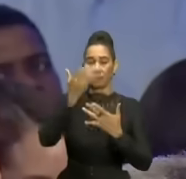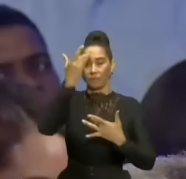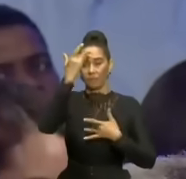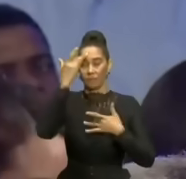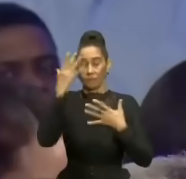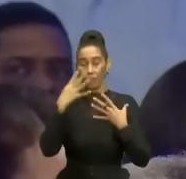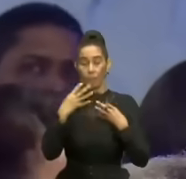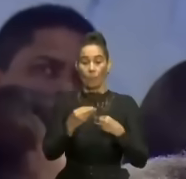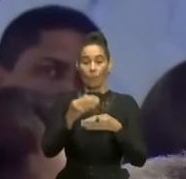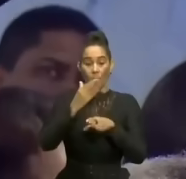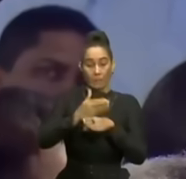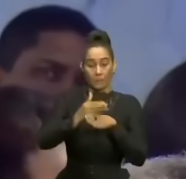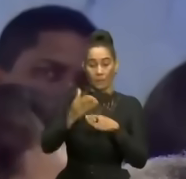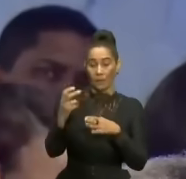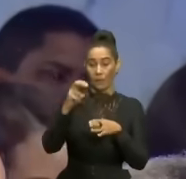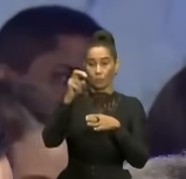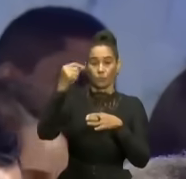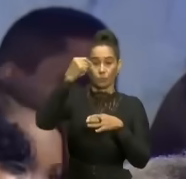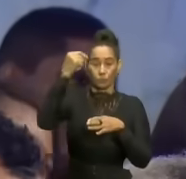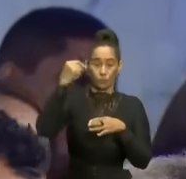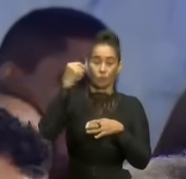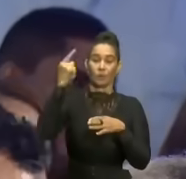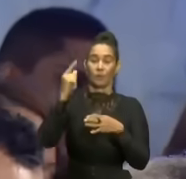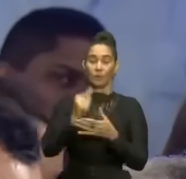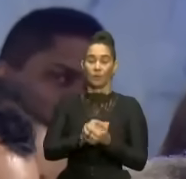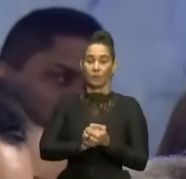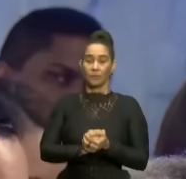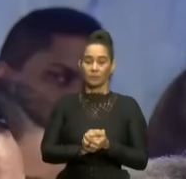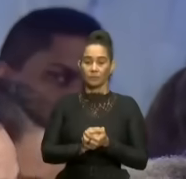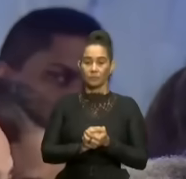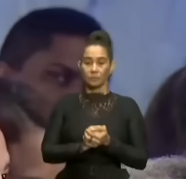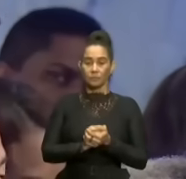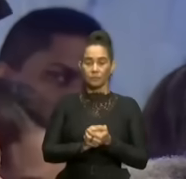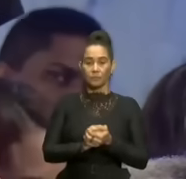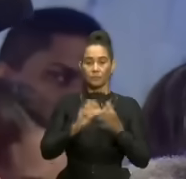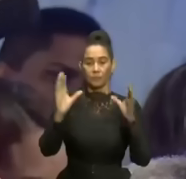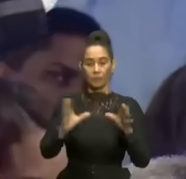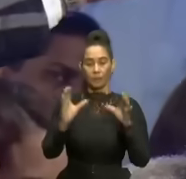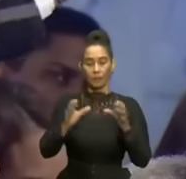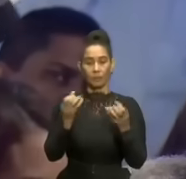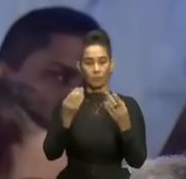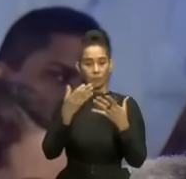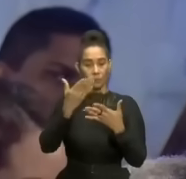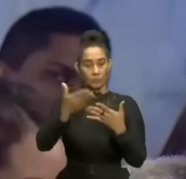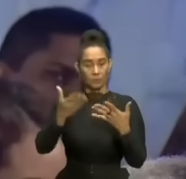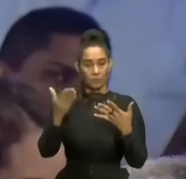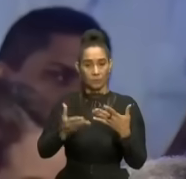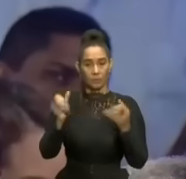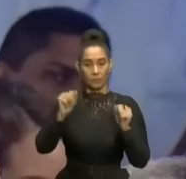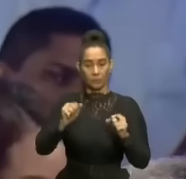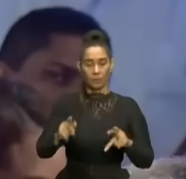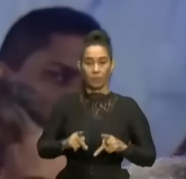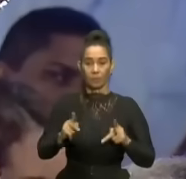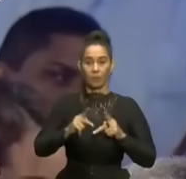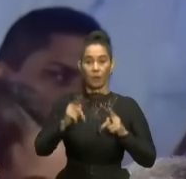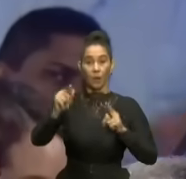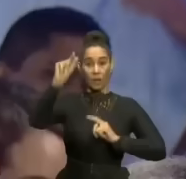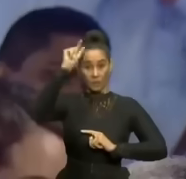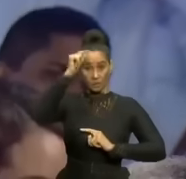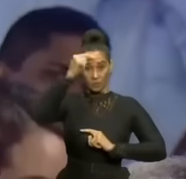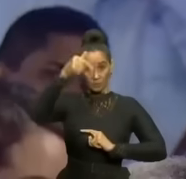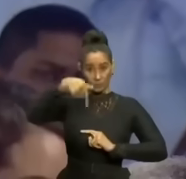deshidratado, picado por abejones y haciendo una serie de cosas para poder sobrevivir. Ojalá el